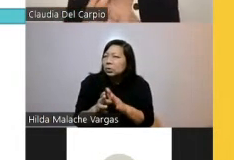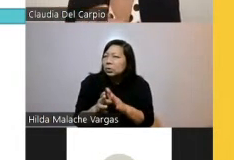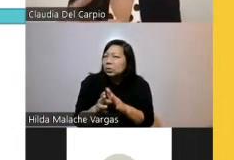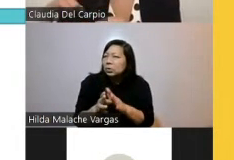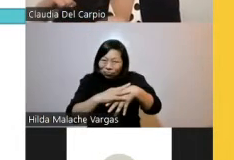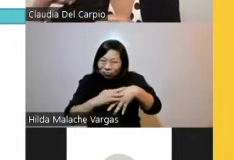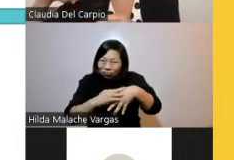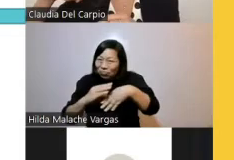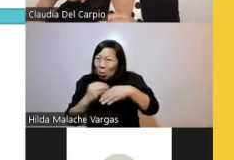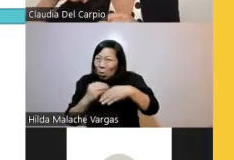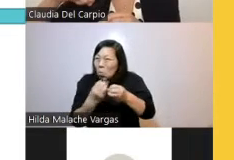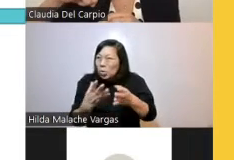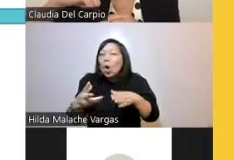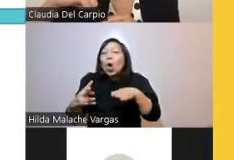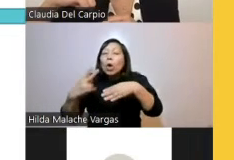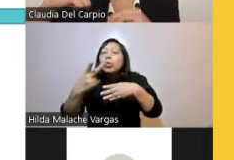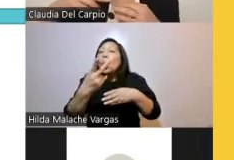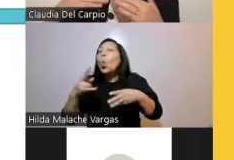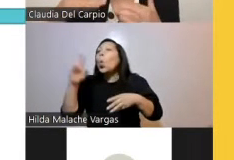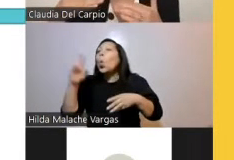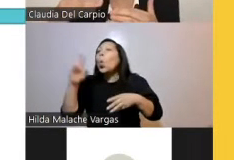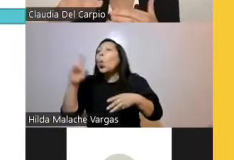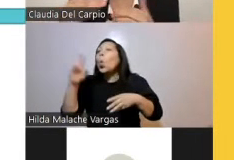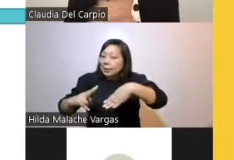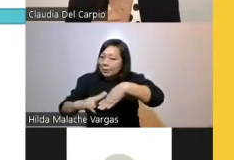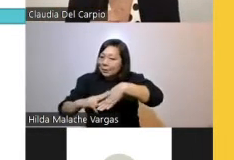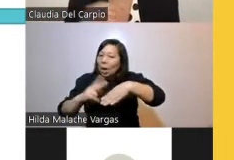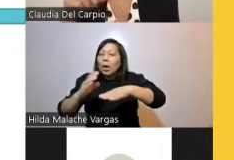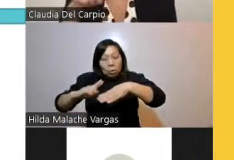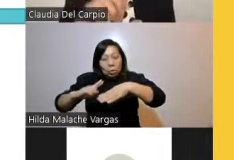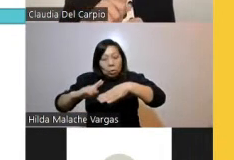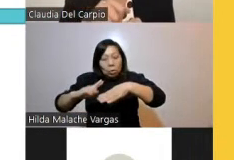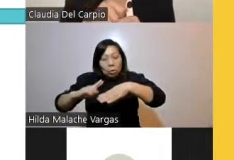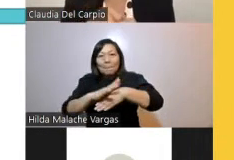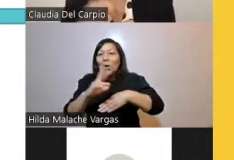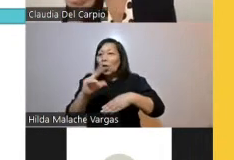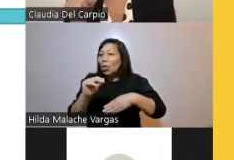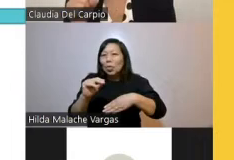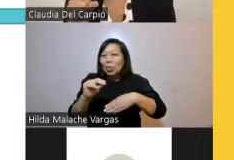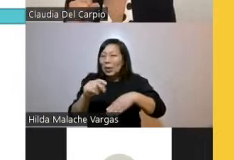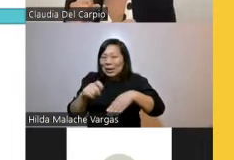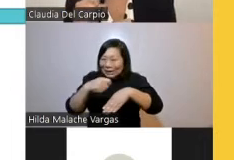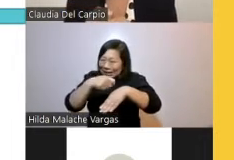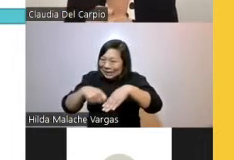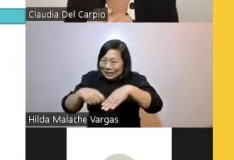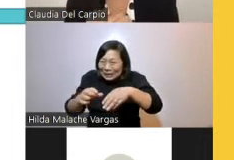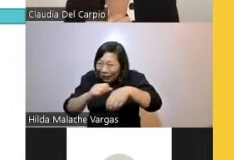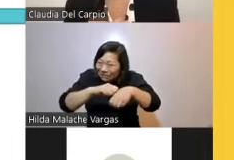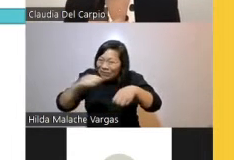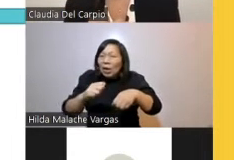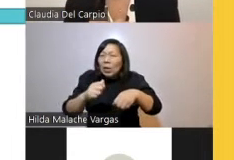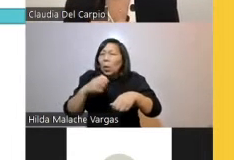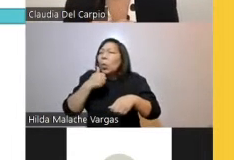la recomendación es recortarlo con una tijerita, como podar el césped. No arrancar el vello de la raíz, porque eso aumenta el